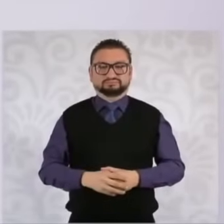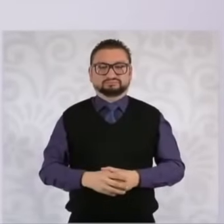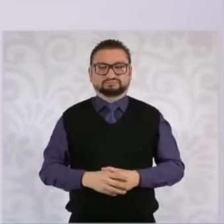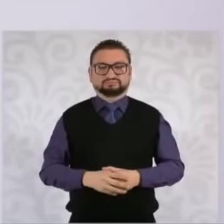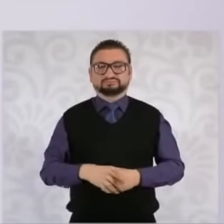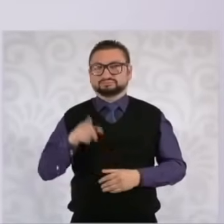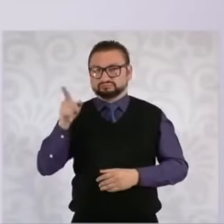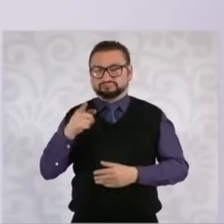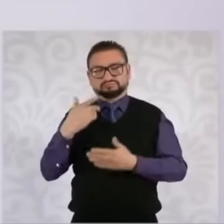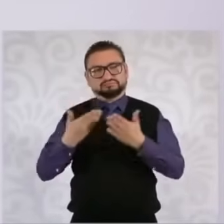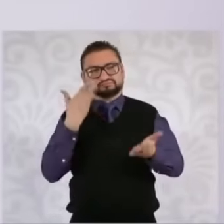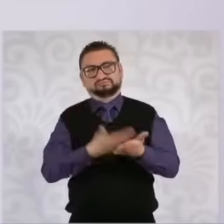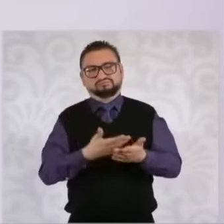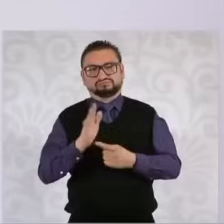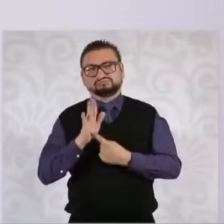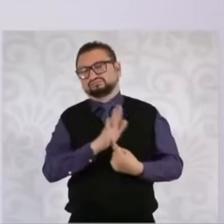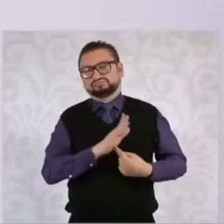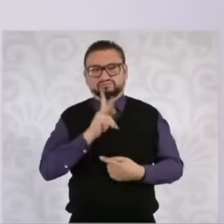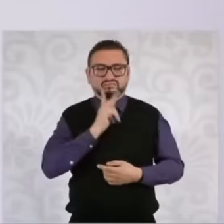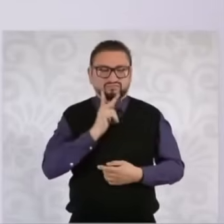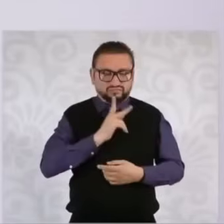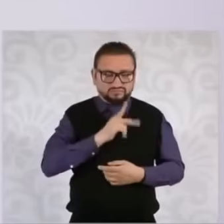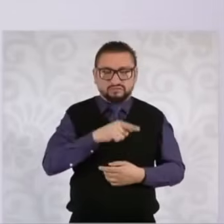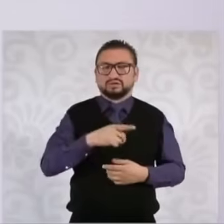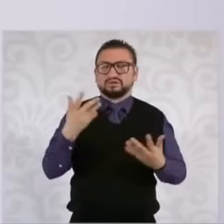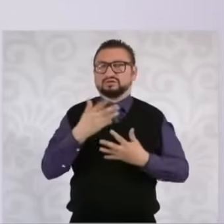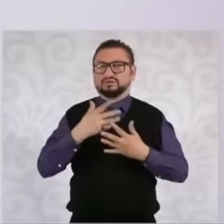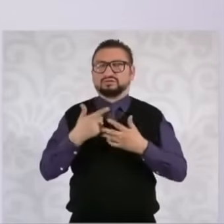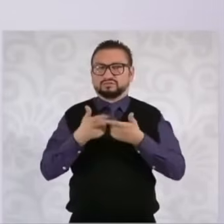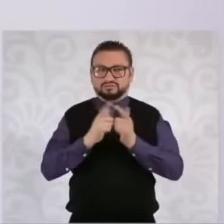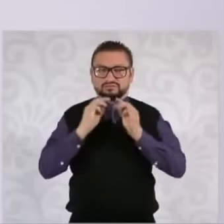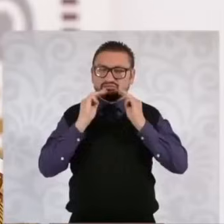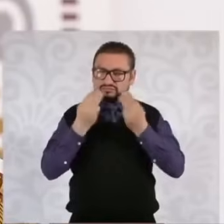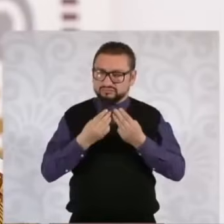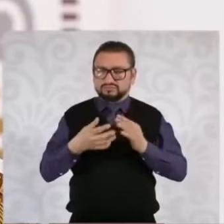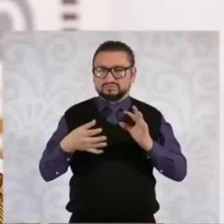da pruebas de su vínculo con el narcotráfico